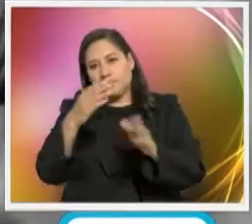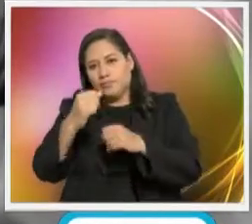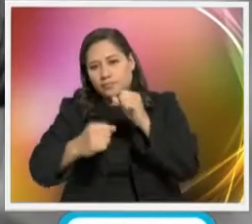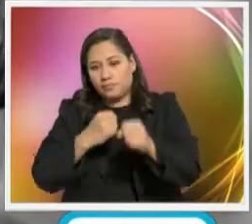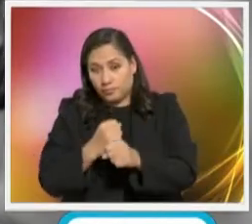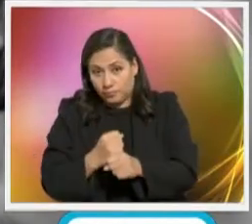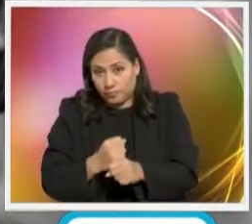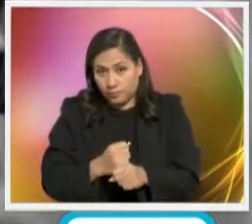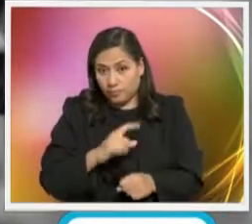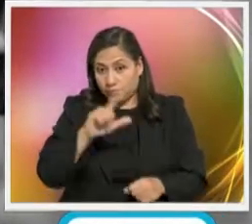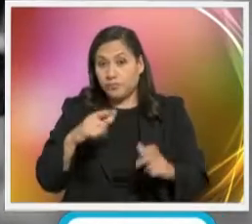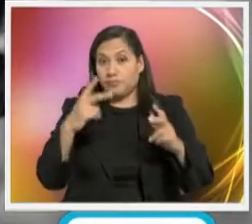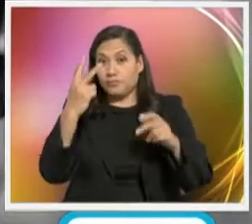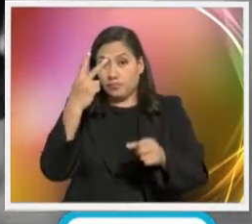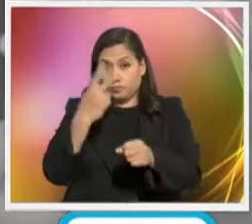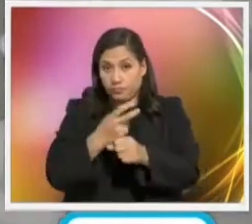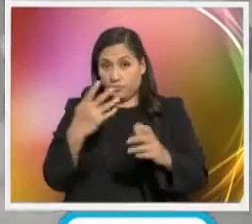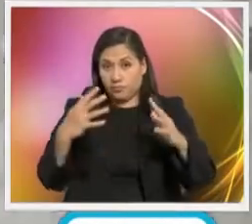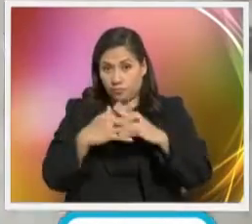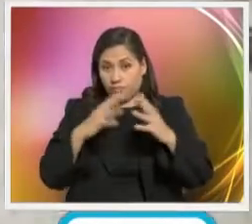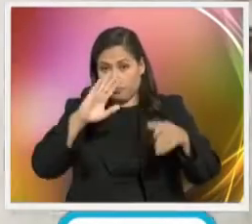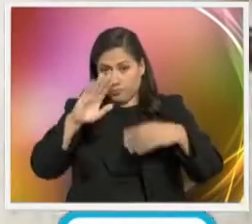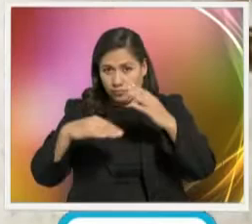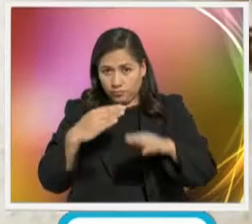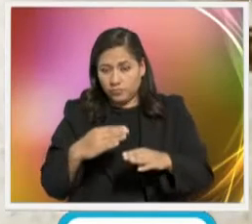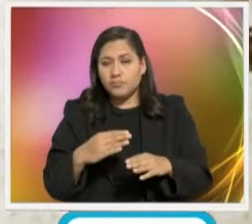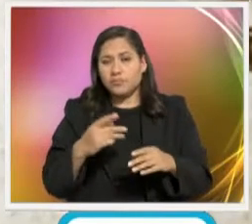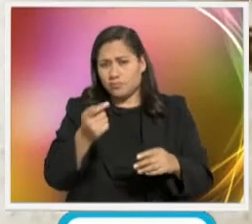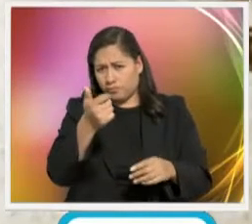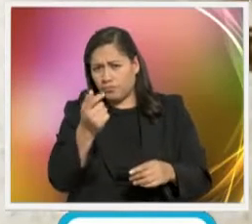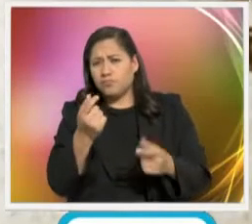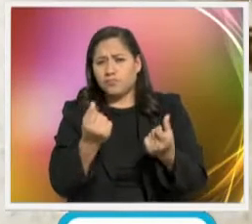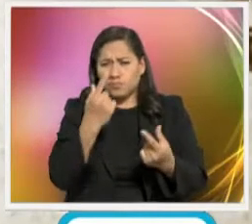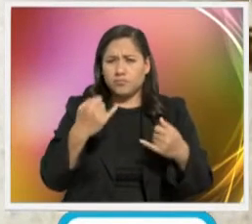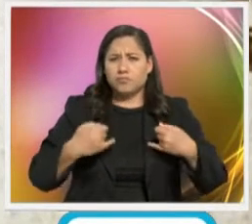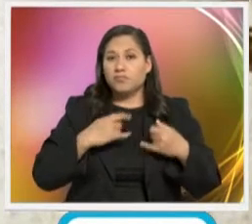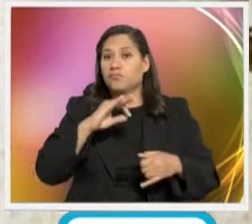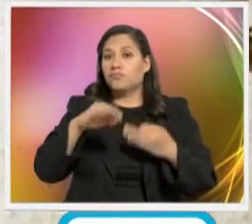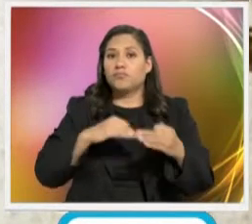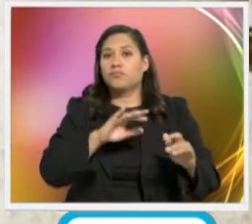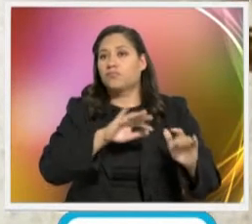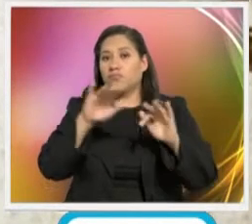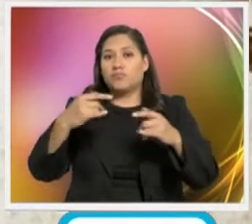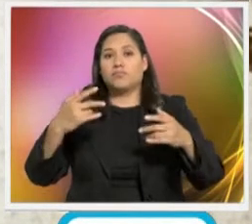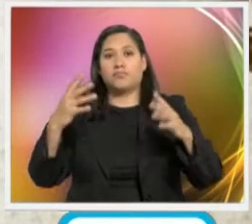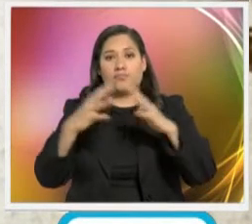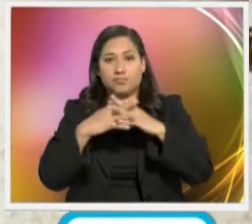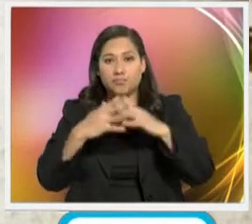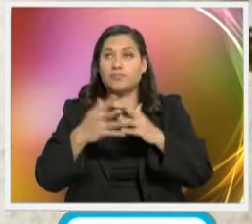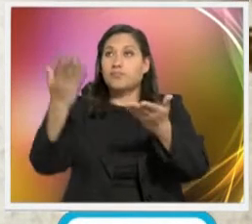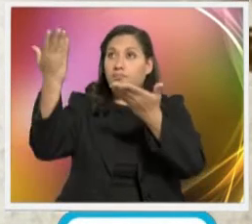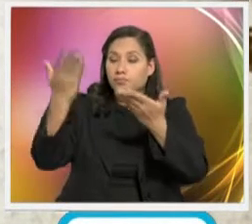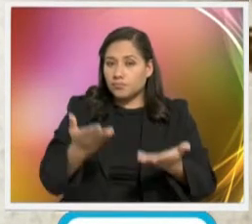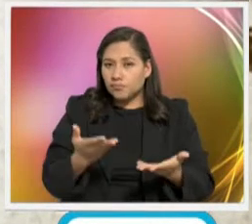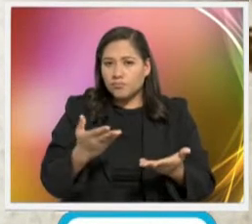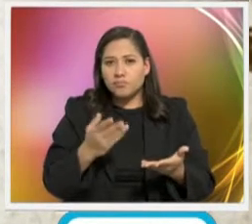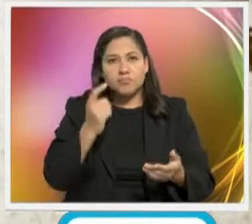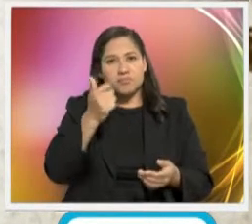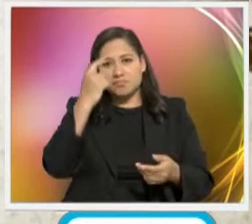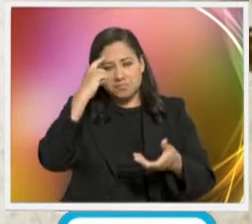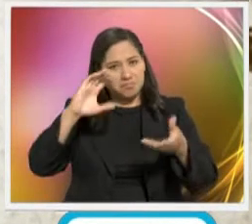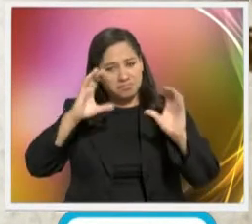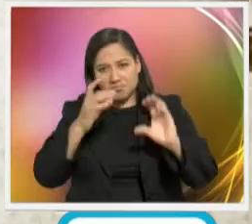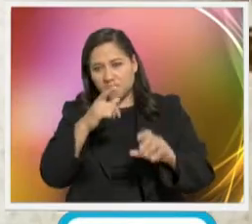después de las dos guerras mundiales, un mundo donde pues no había pocos jóvenes porque todos se habían ido a la guerra. Así es. Los que habían regresado, pues regresaron medio